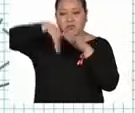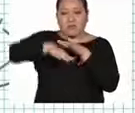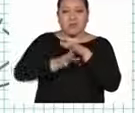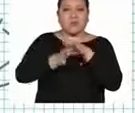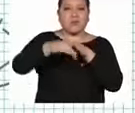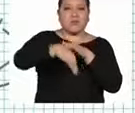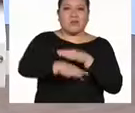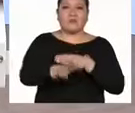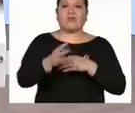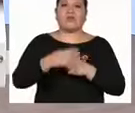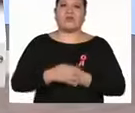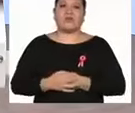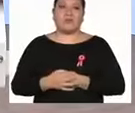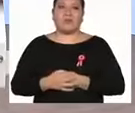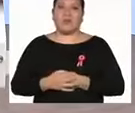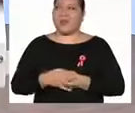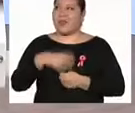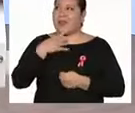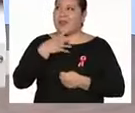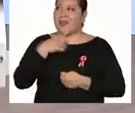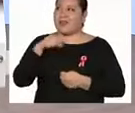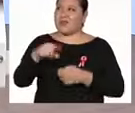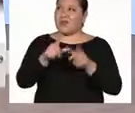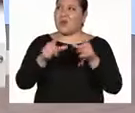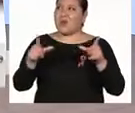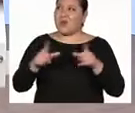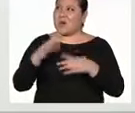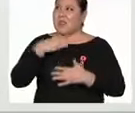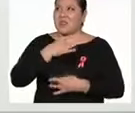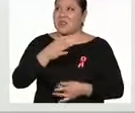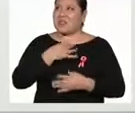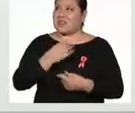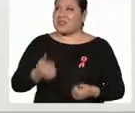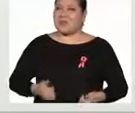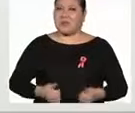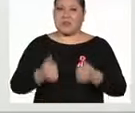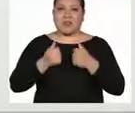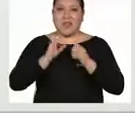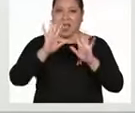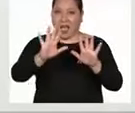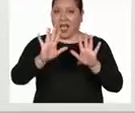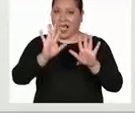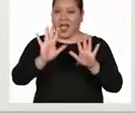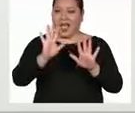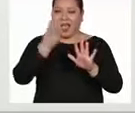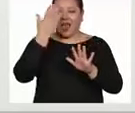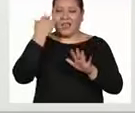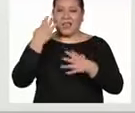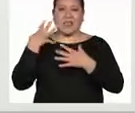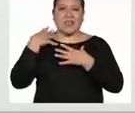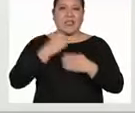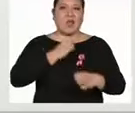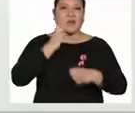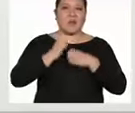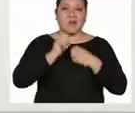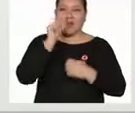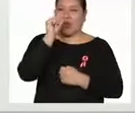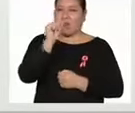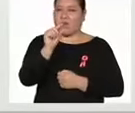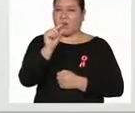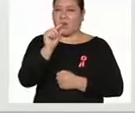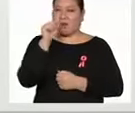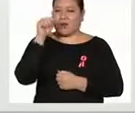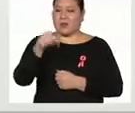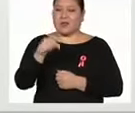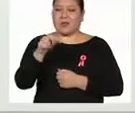orilla de su poblado. ¡Wow! Suena un lugar muy interesante para vivir. Antes de que te emociones mucho, hay un pequeño